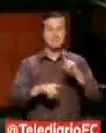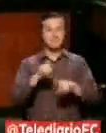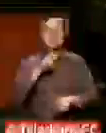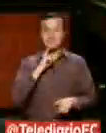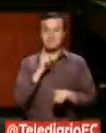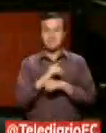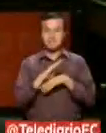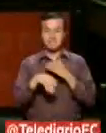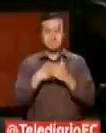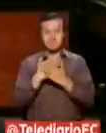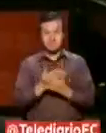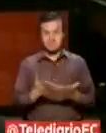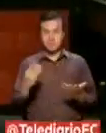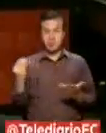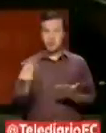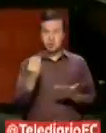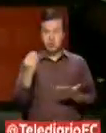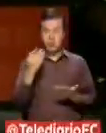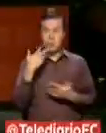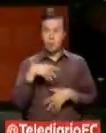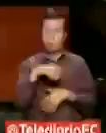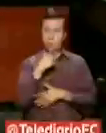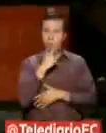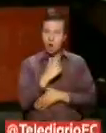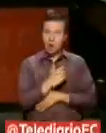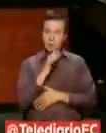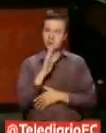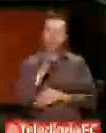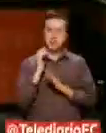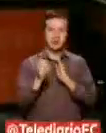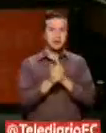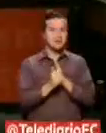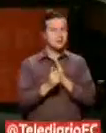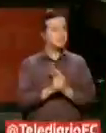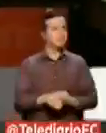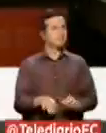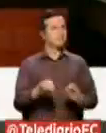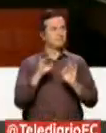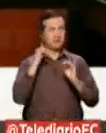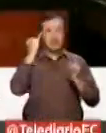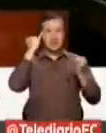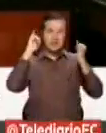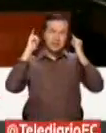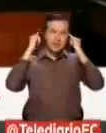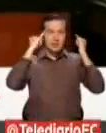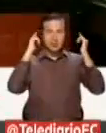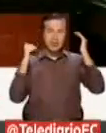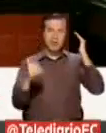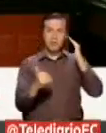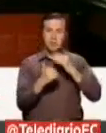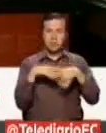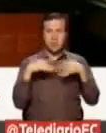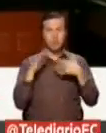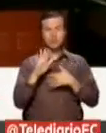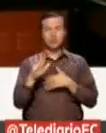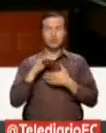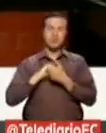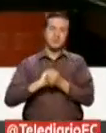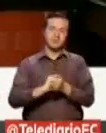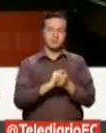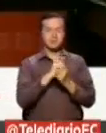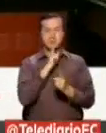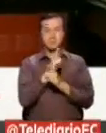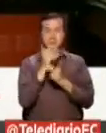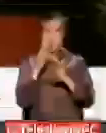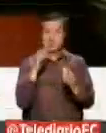Telediario. Estos chicos nos siguen sorprendiendo por su capacidad de innovación, pero también por su solidaridad. A propósito